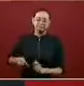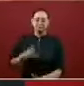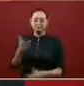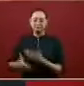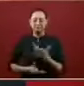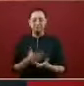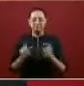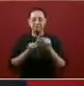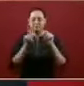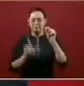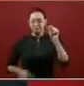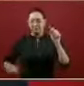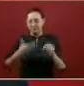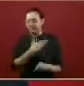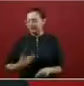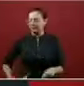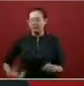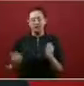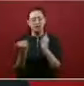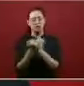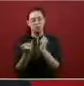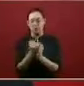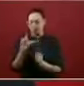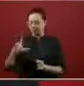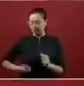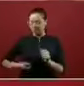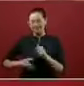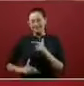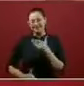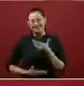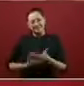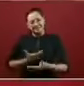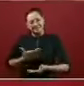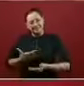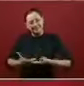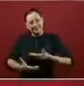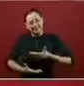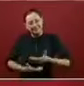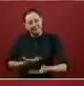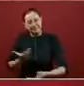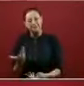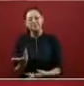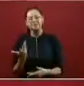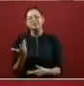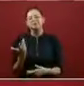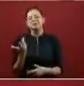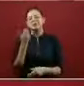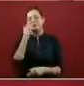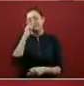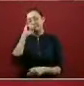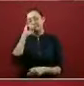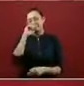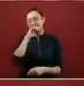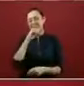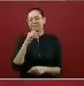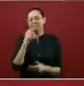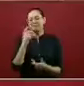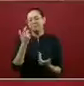presidente de la República es un servidor público. Todos tenemos que